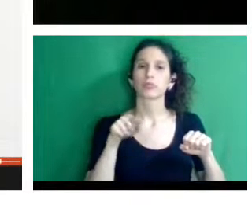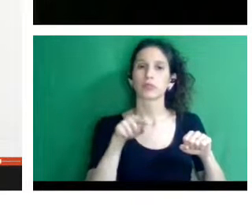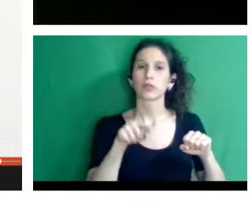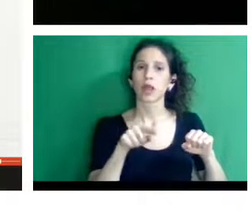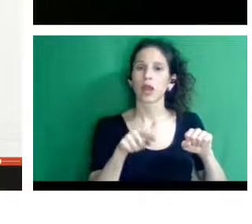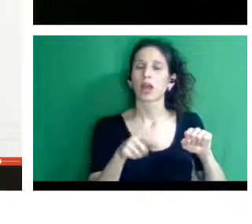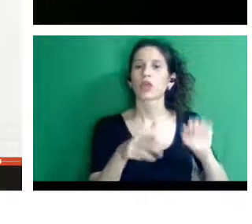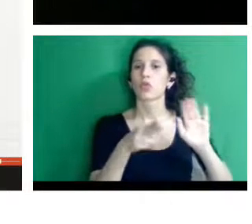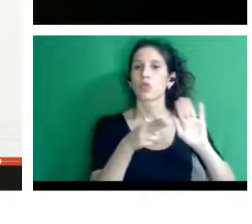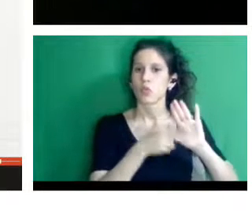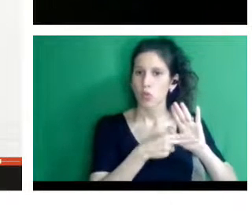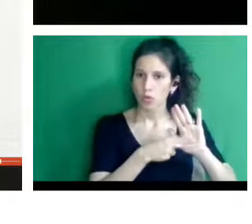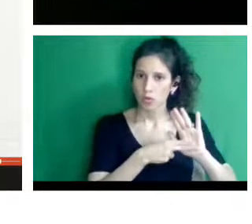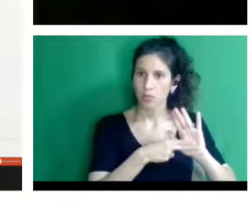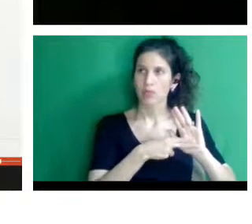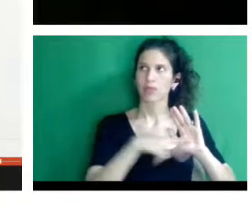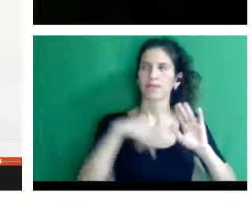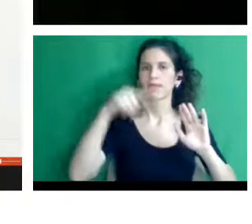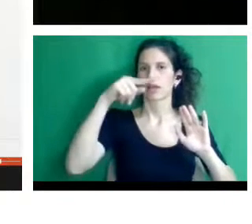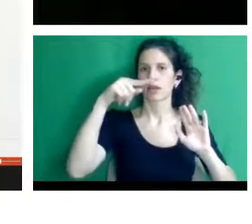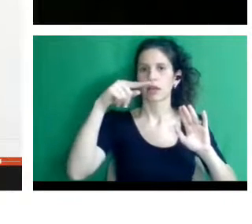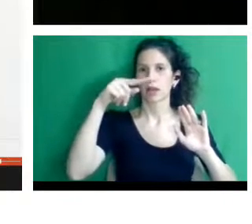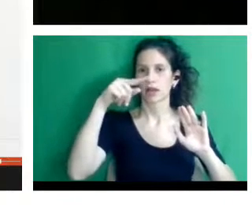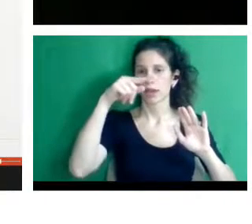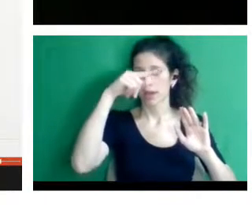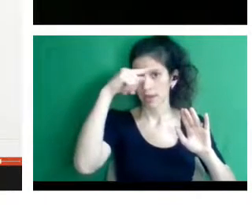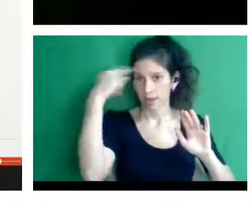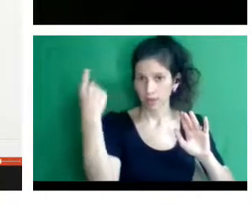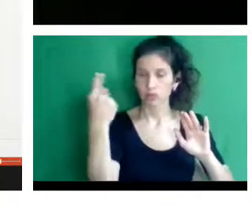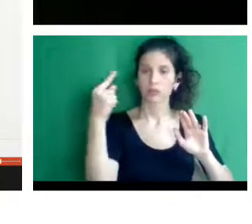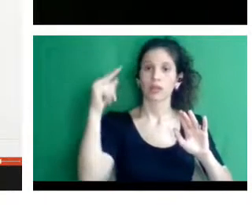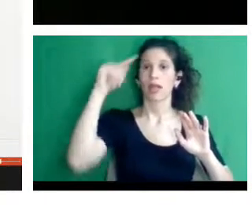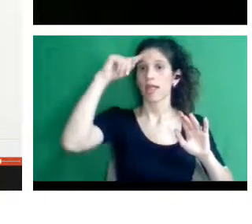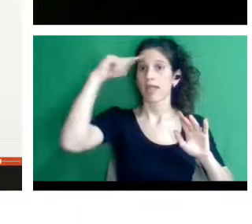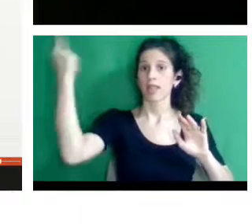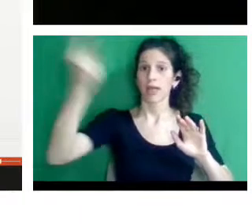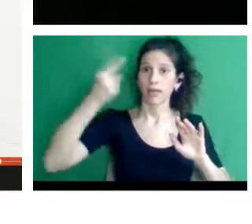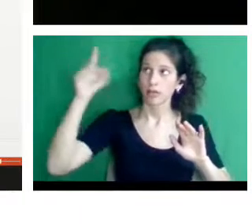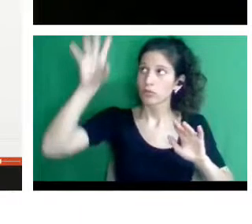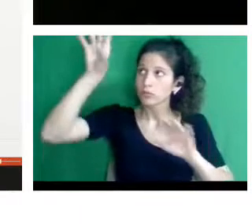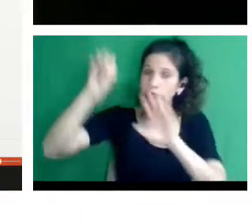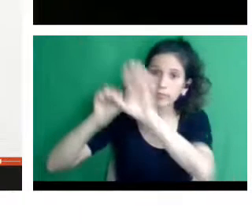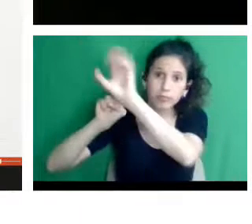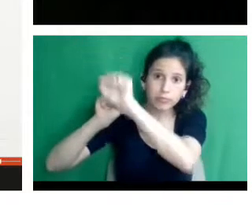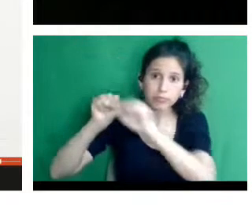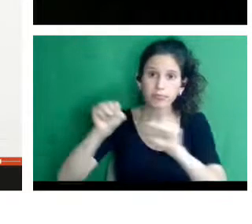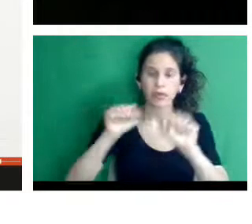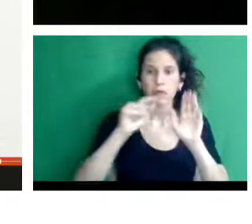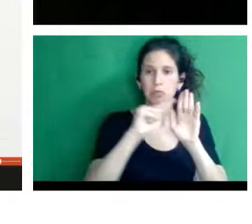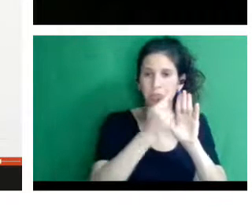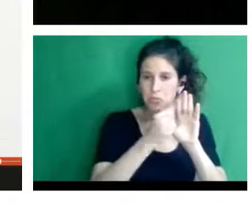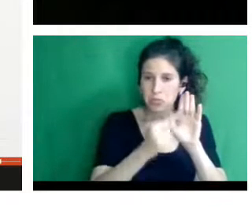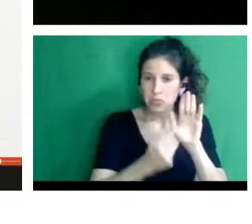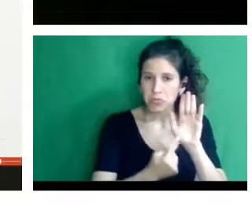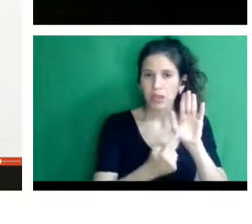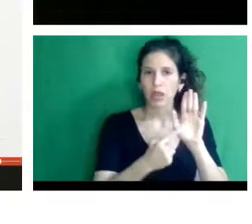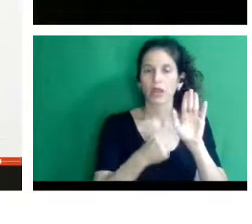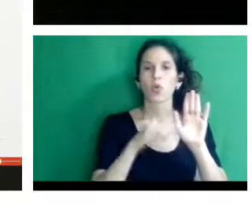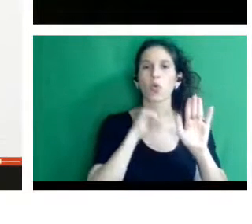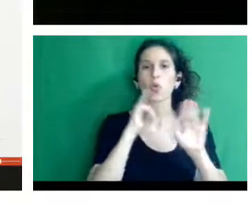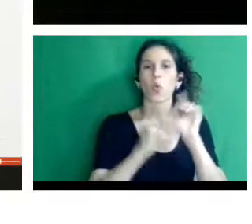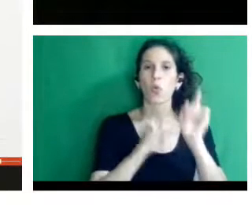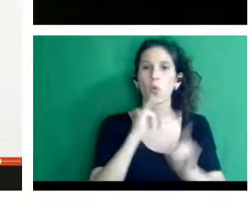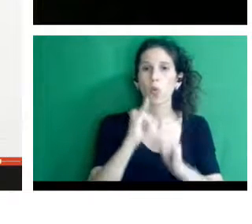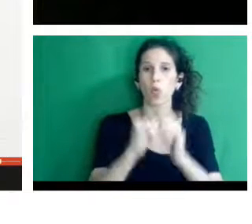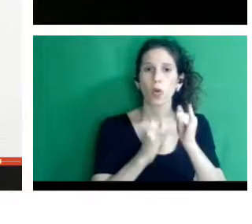e internacional en materia de accesibilidad en escenarios deportivos y su entorno. Toda la estructura del deporte paralímpico internacional